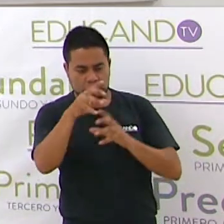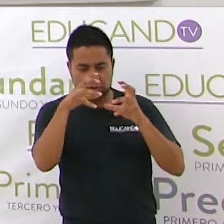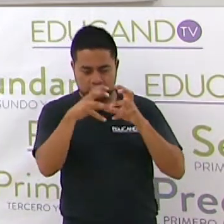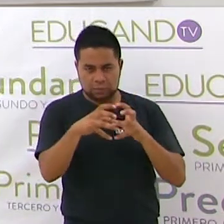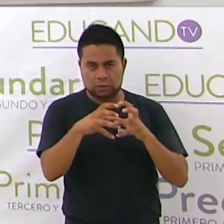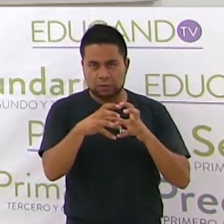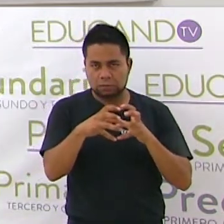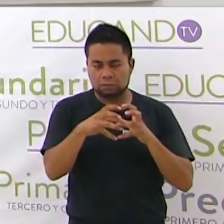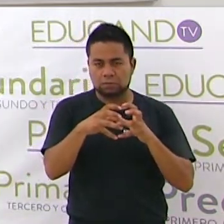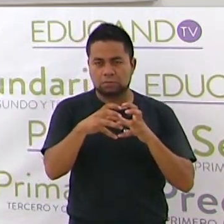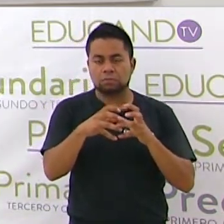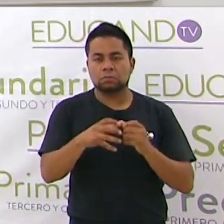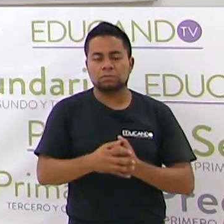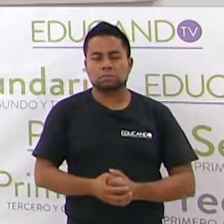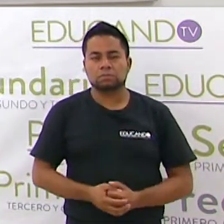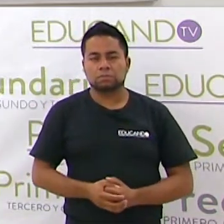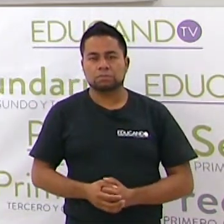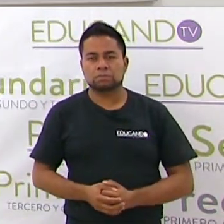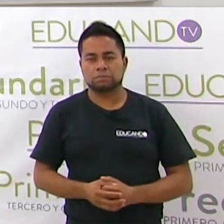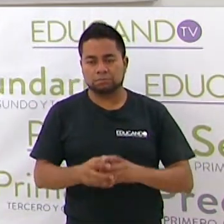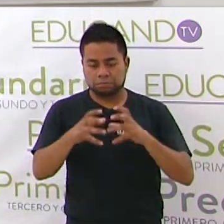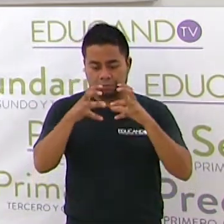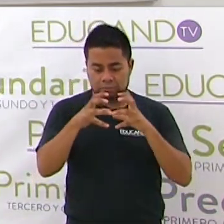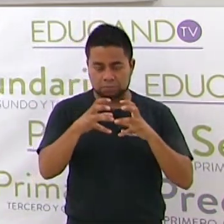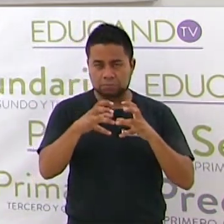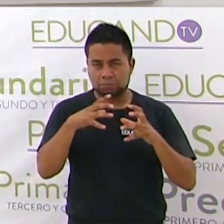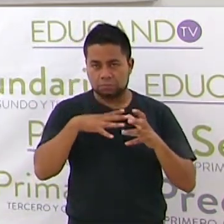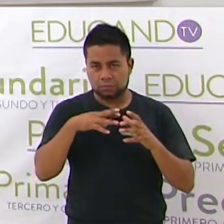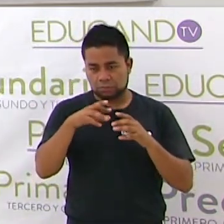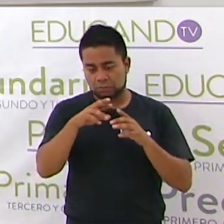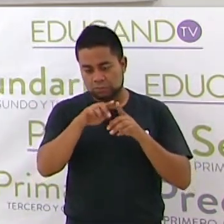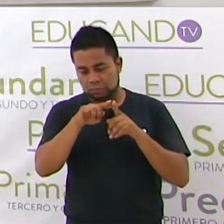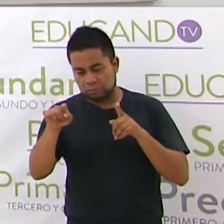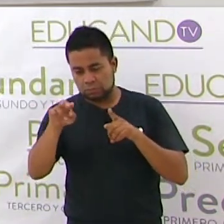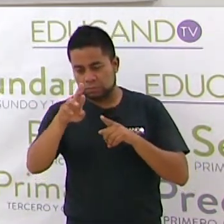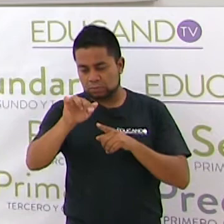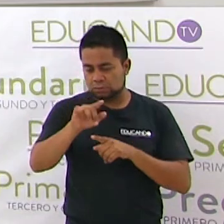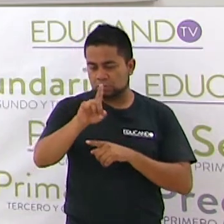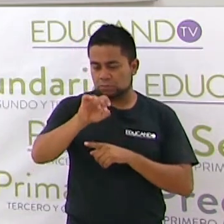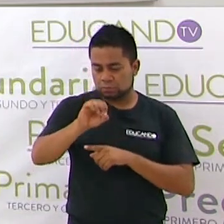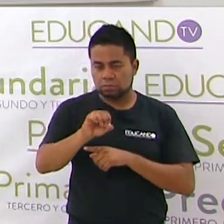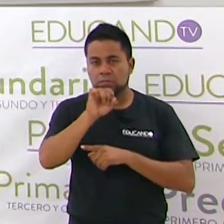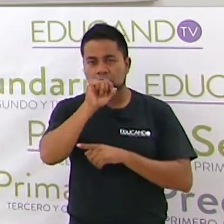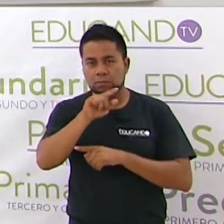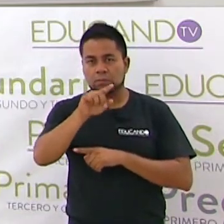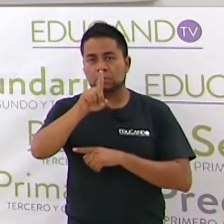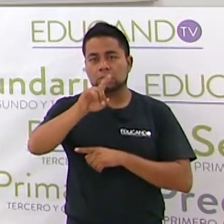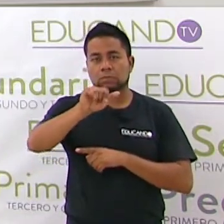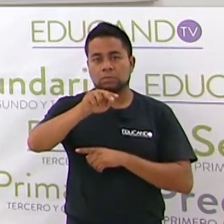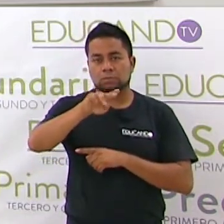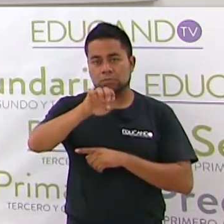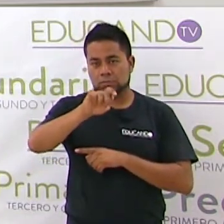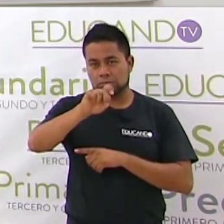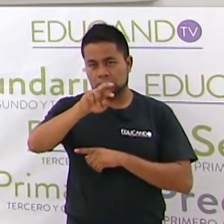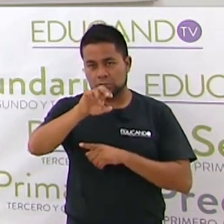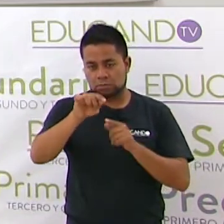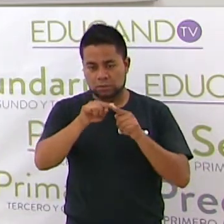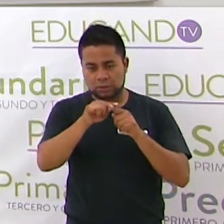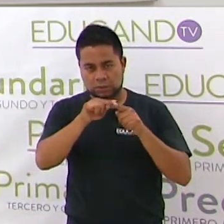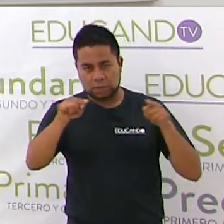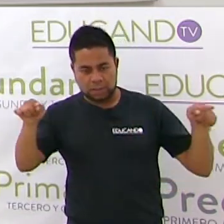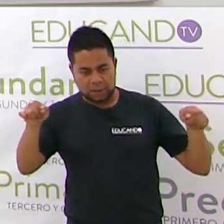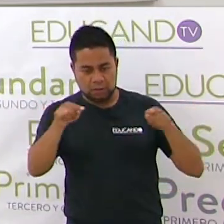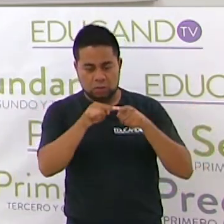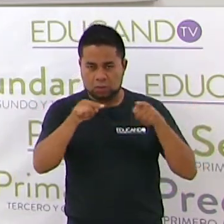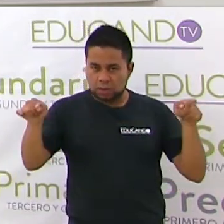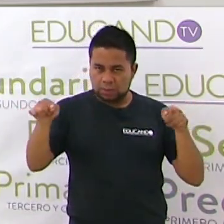dimensión. Una esfera tiene un radio, tiene un diámetro también. Acá tengo por